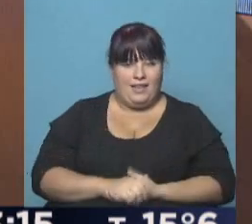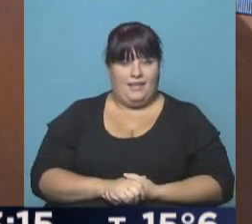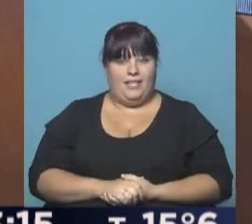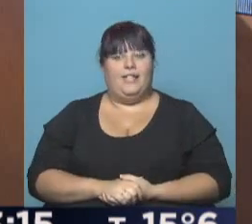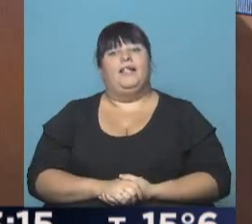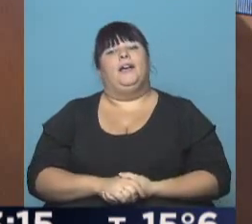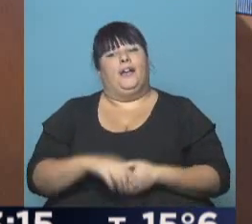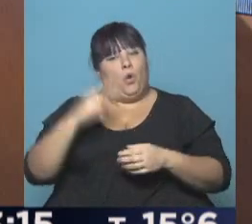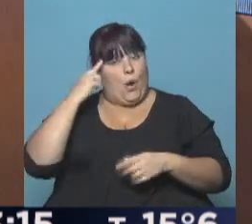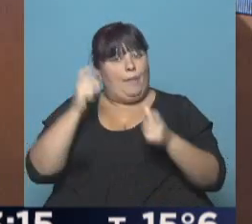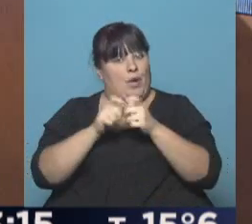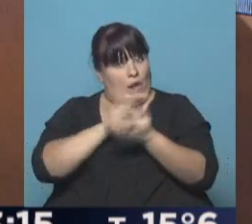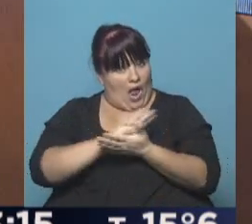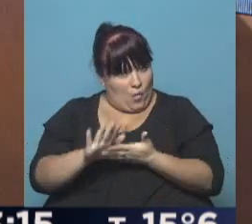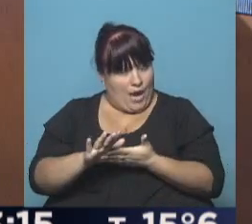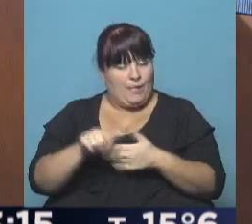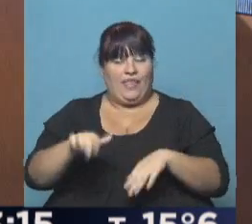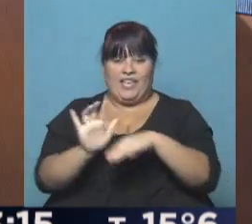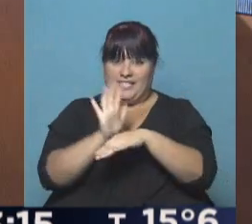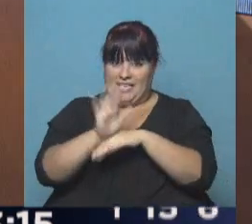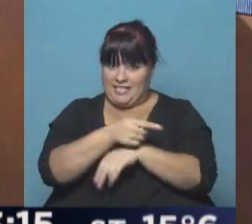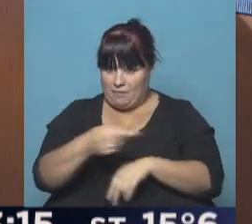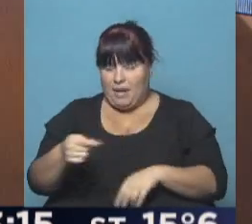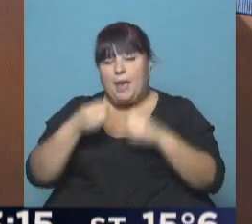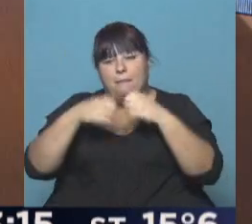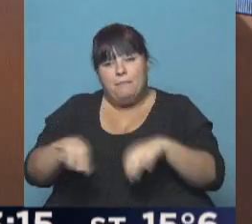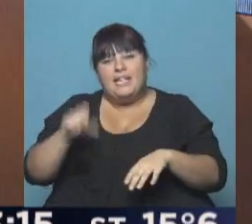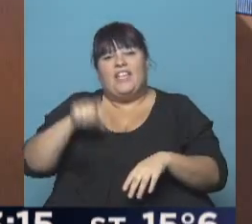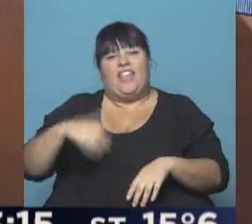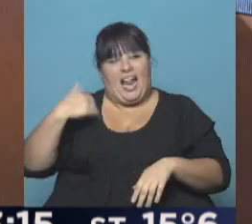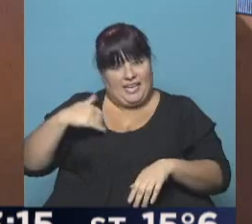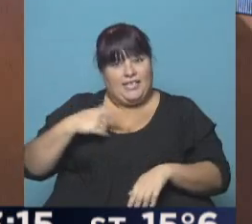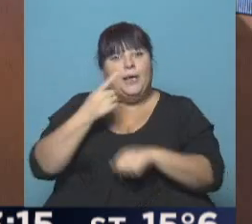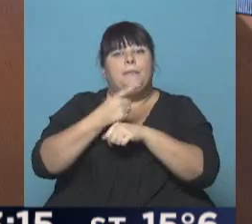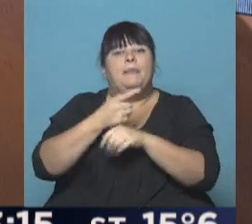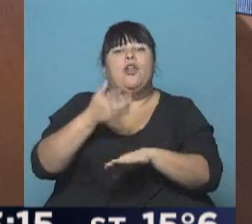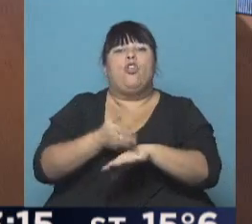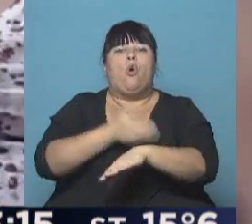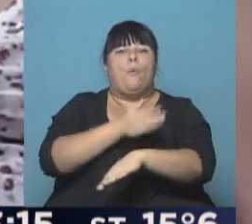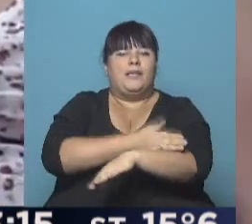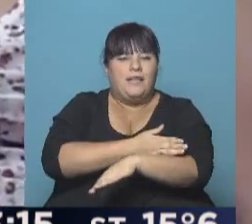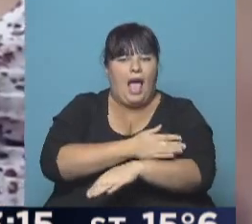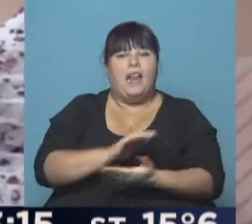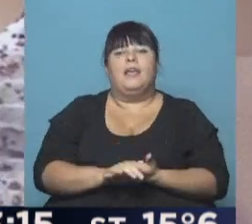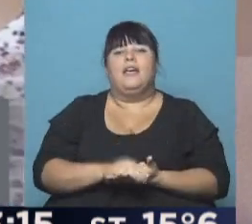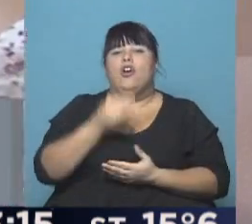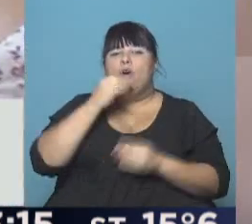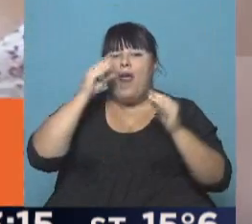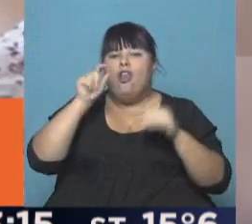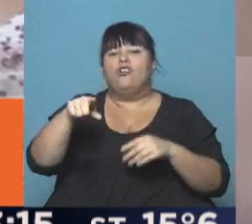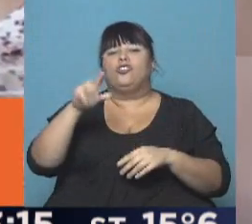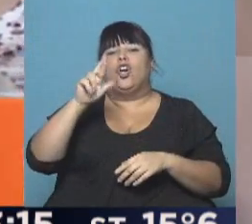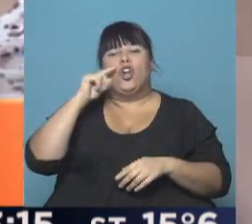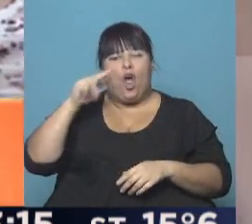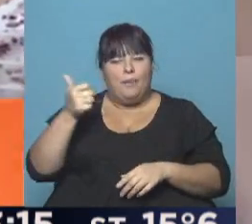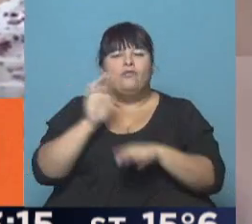y tenemos 9 estrenos que renuevan la cartelera esta semana vamos a comenzar por los argentinos el primero es un documental se llama la cena blanca de